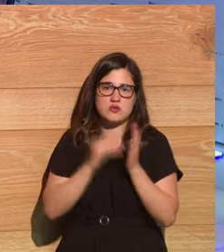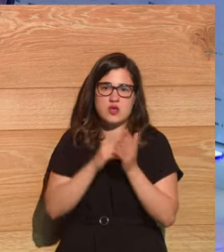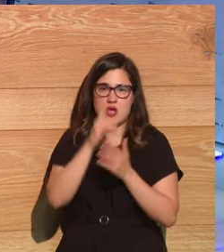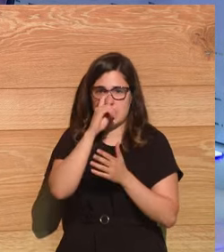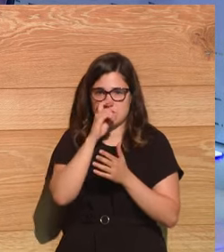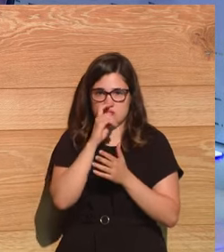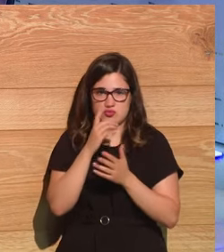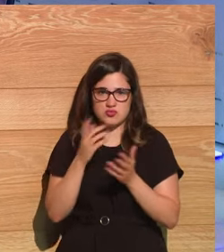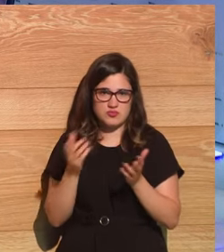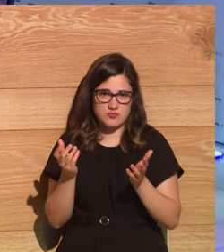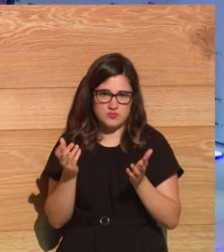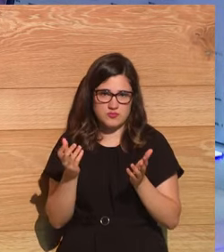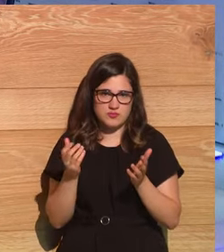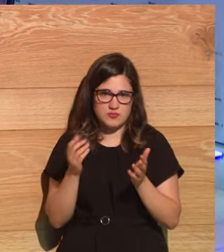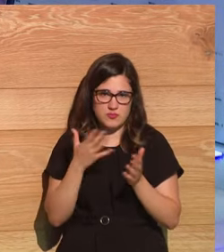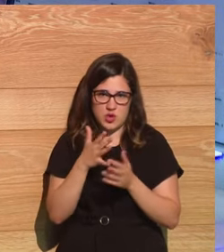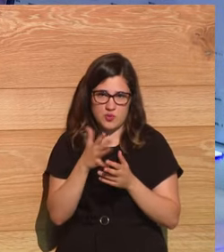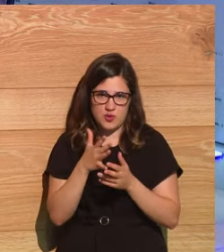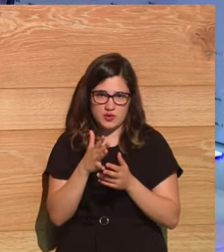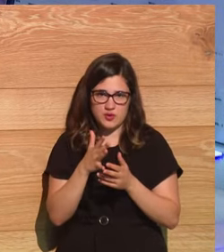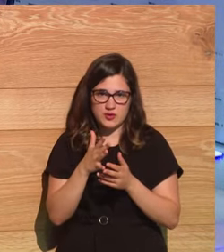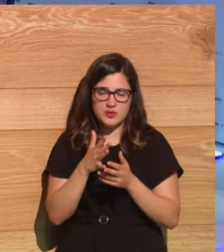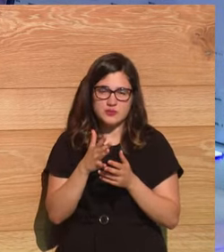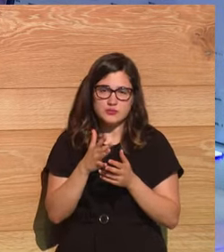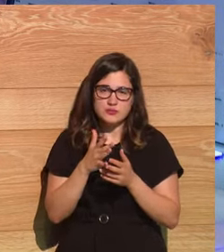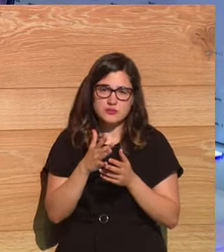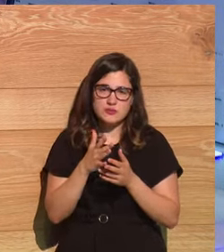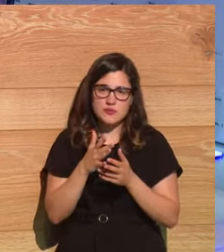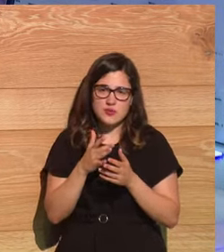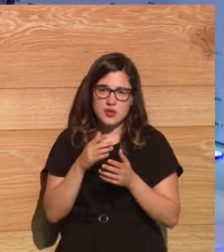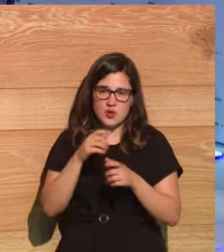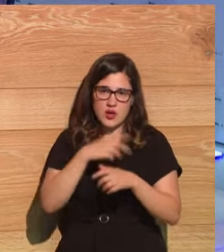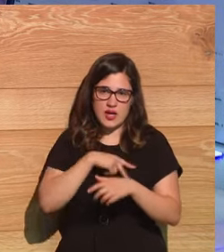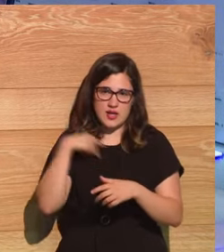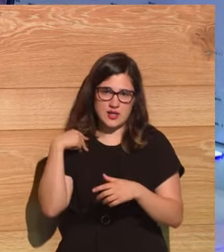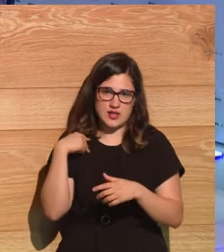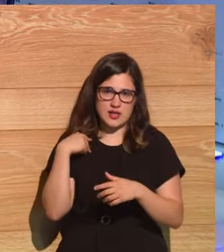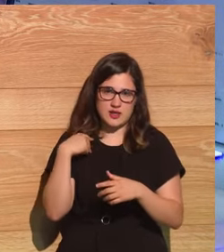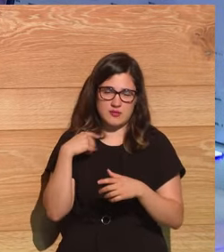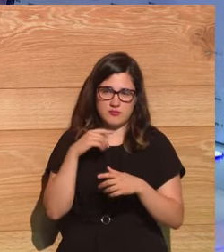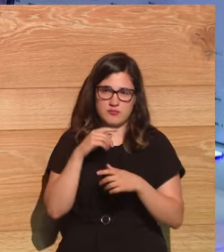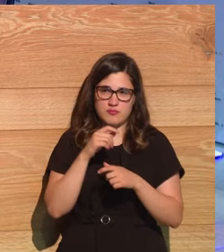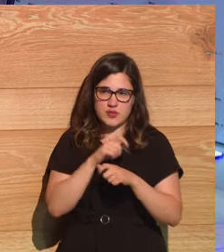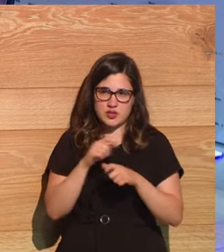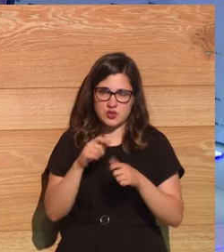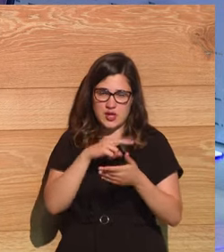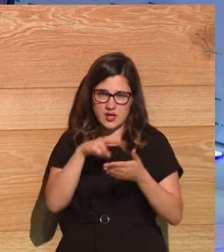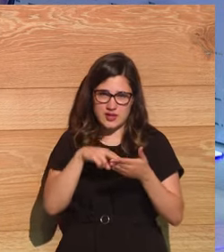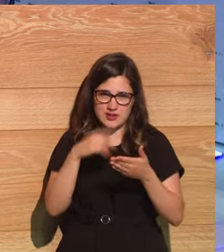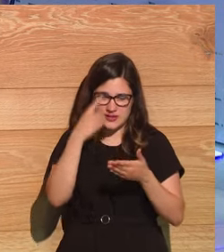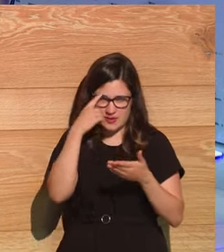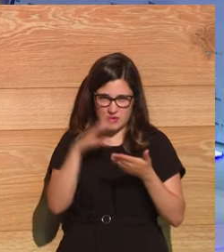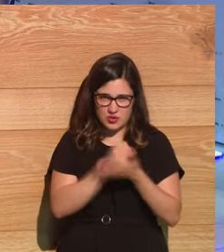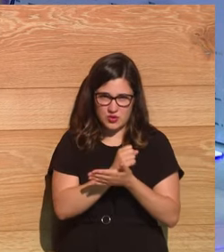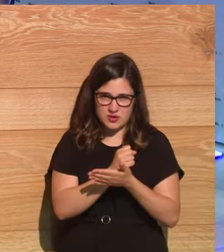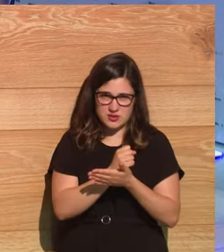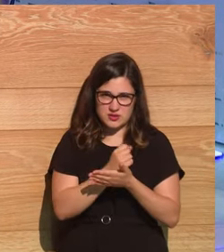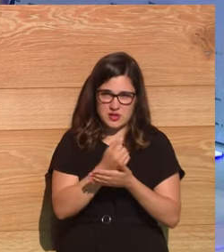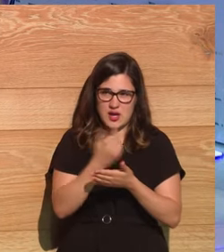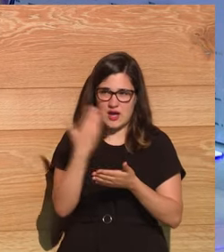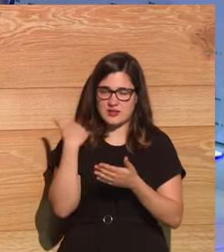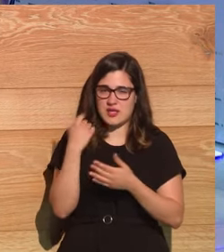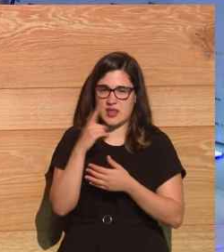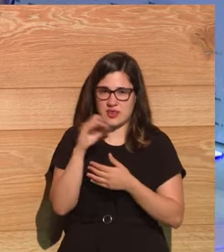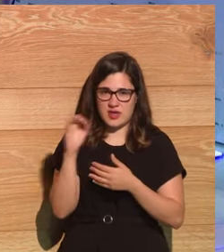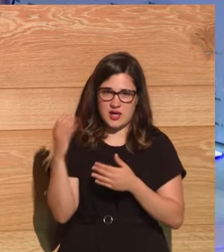aproximadamente. Y con una alfabetización generalizada no más de 100 años, ¿no? Como elemento